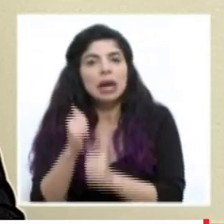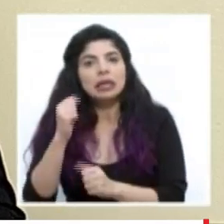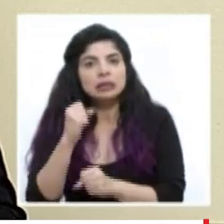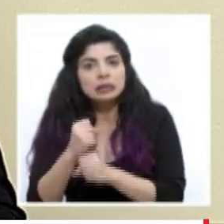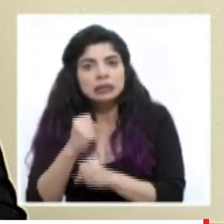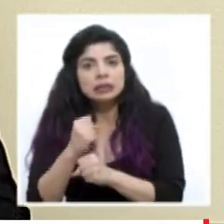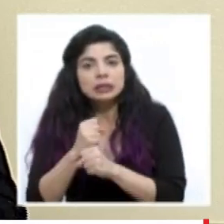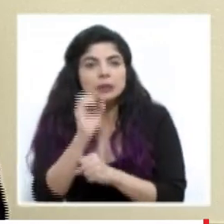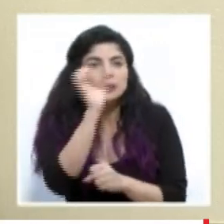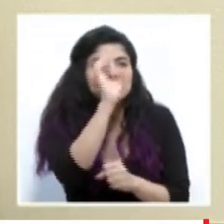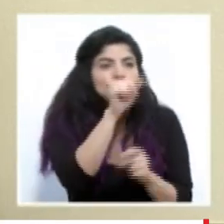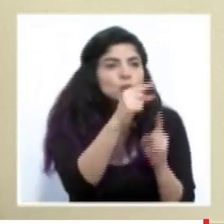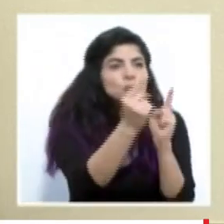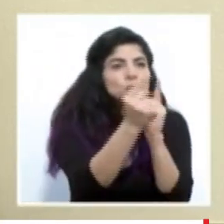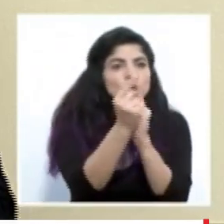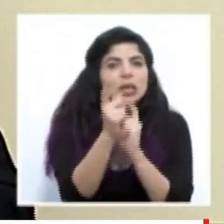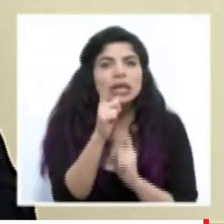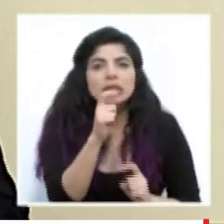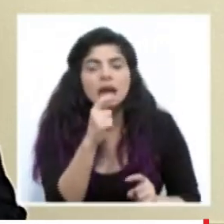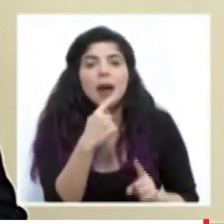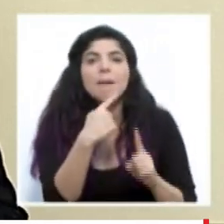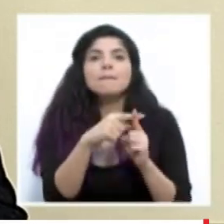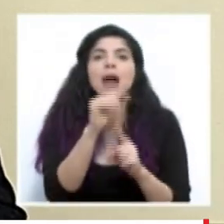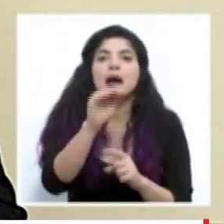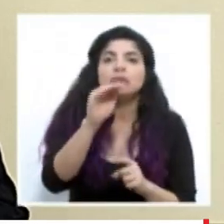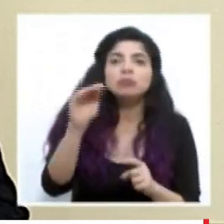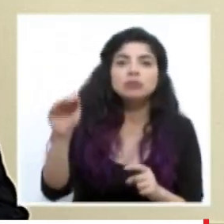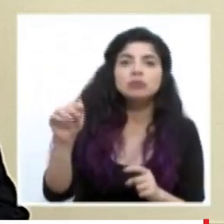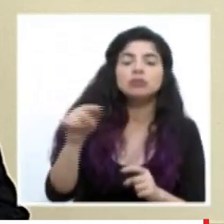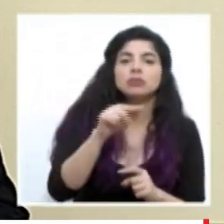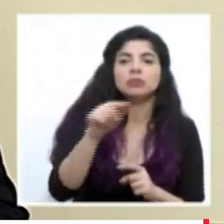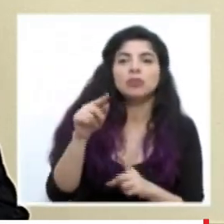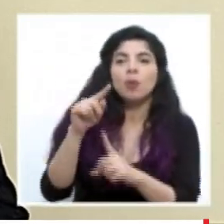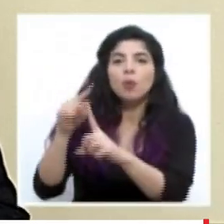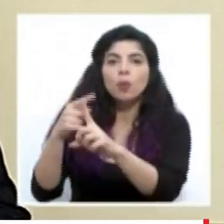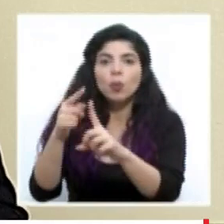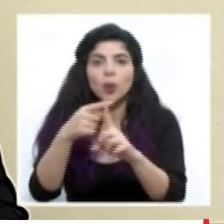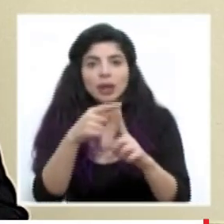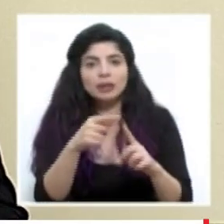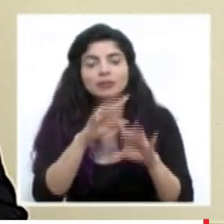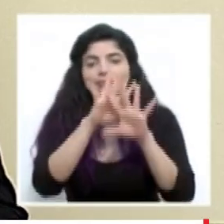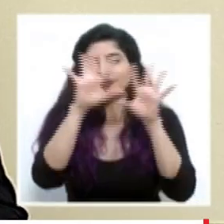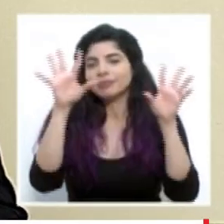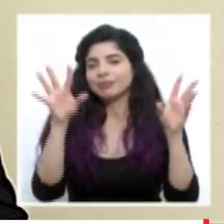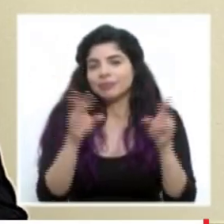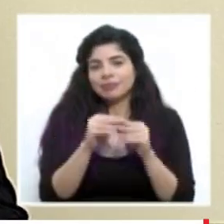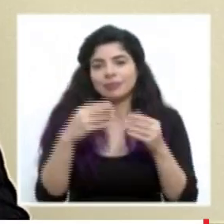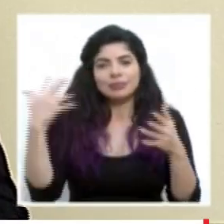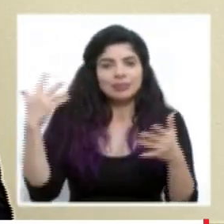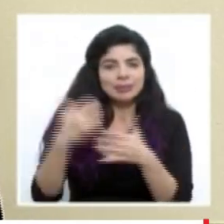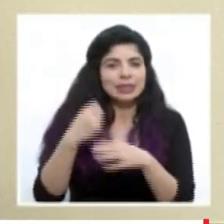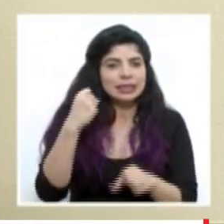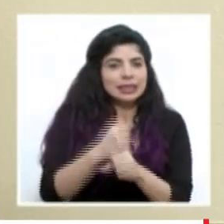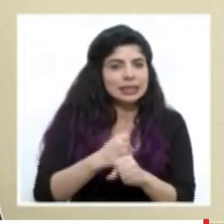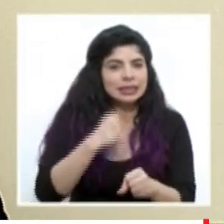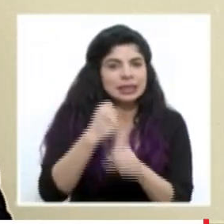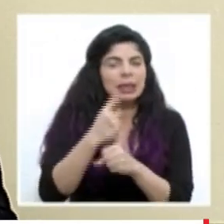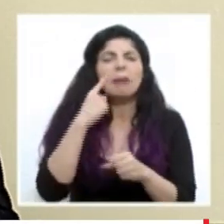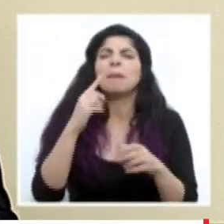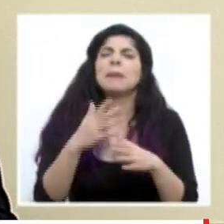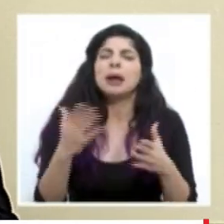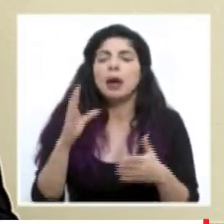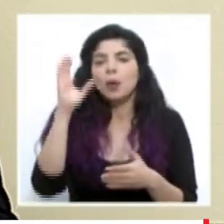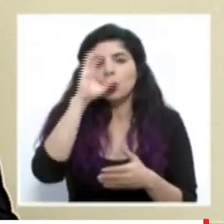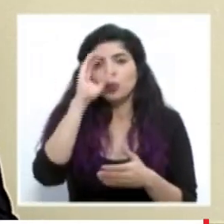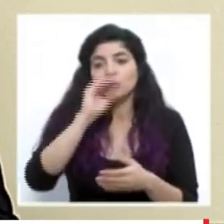de contactos y todo eso, por ejemplo, la notificación desde la toma de muestra de la orden sanitaria. Es parte de todo lo que hemos estado haciendo. ¿Para qué? Para tratar de